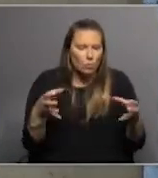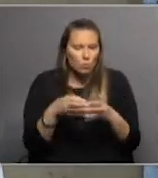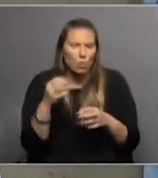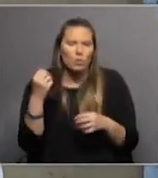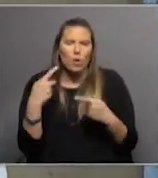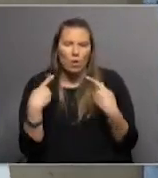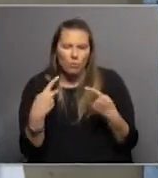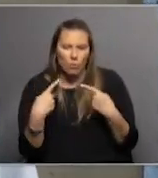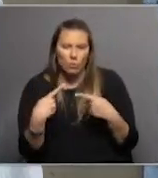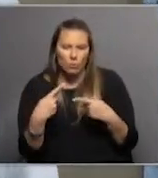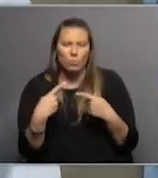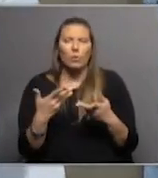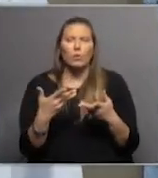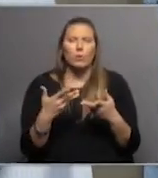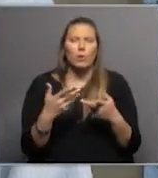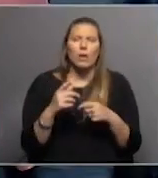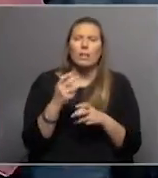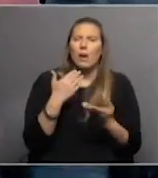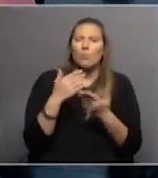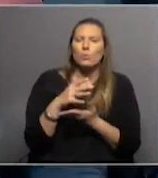fútbol. Con un libro que habla